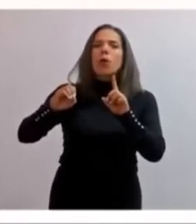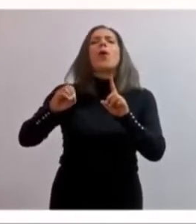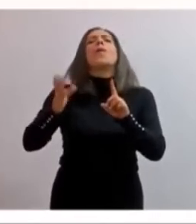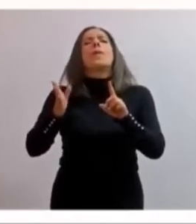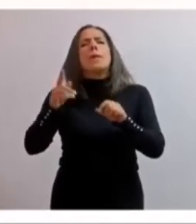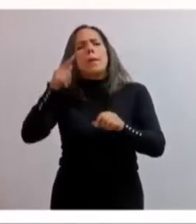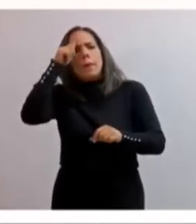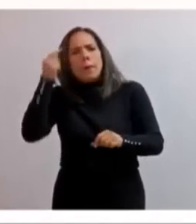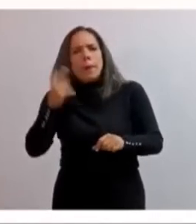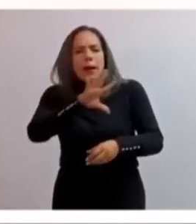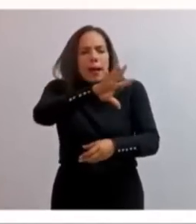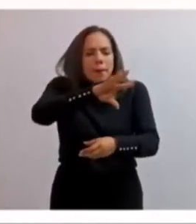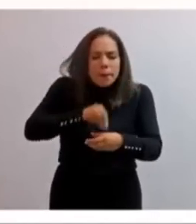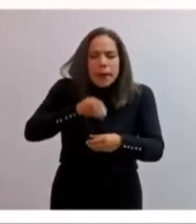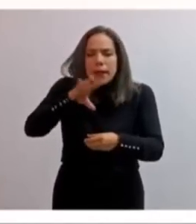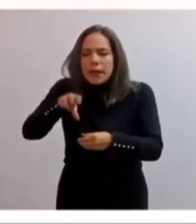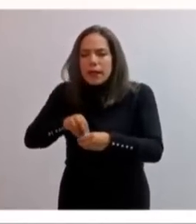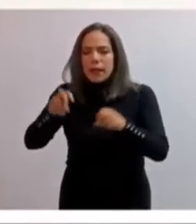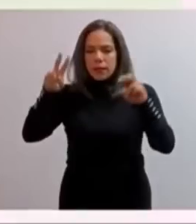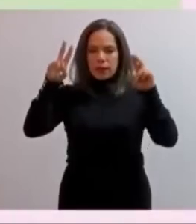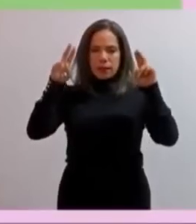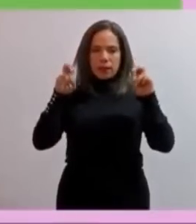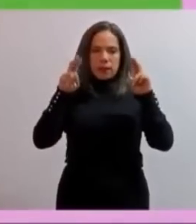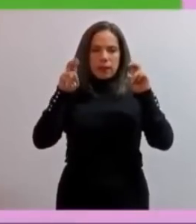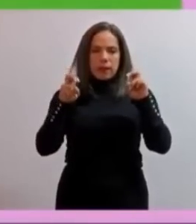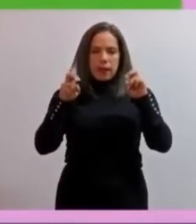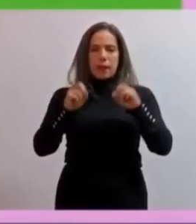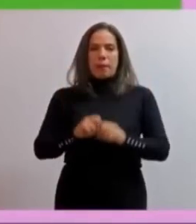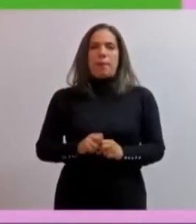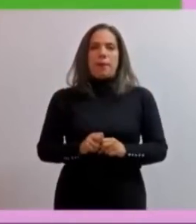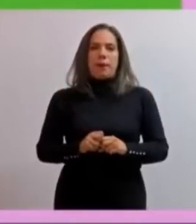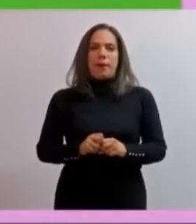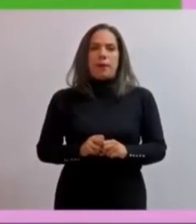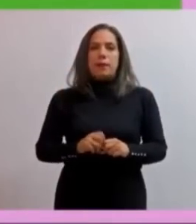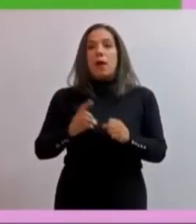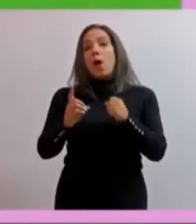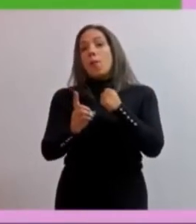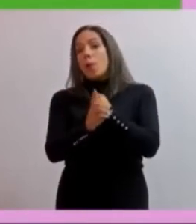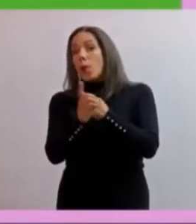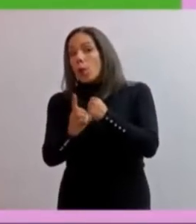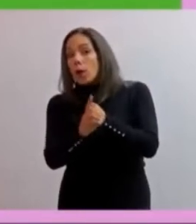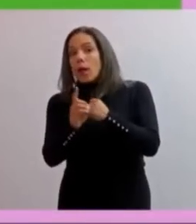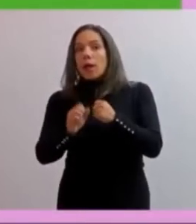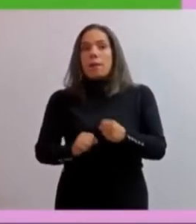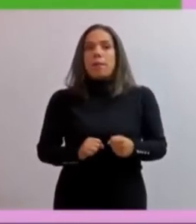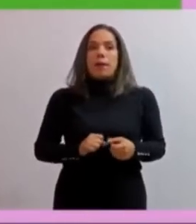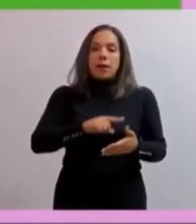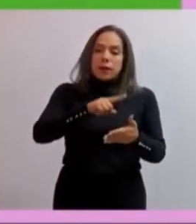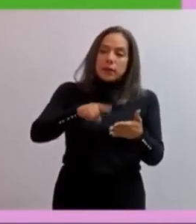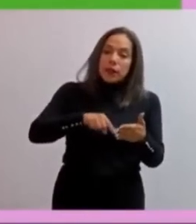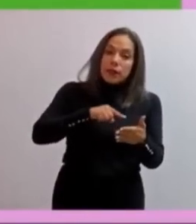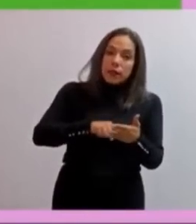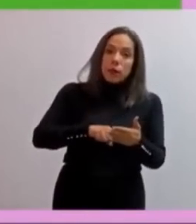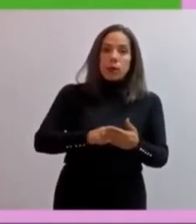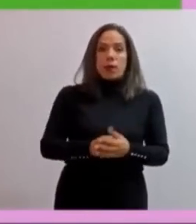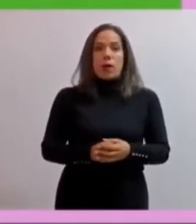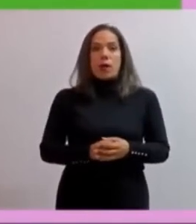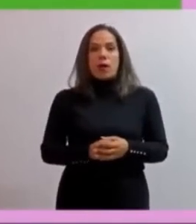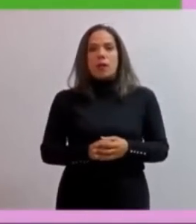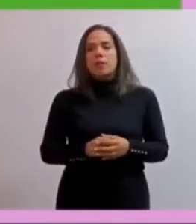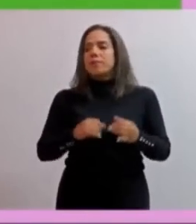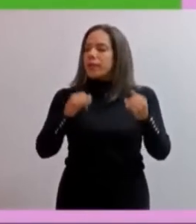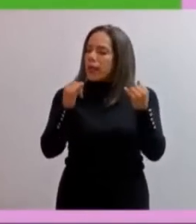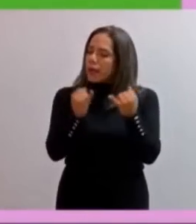incorporar problemáticas, temas, asuntos comunitarios, locales y regionales como